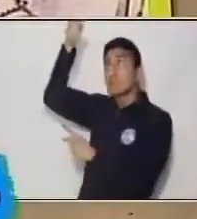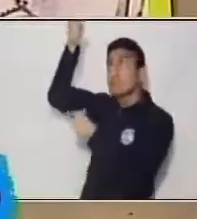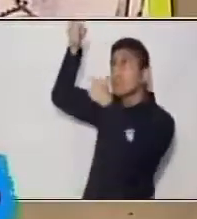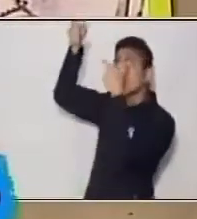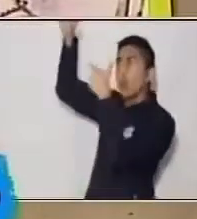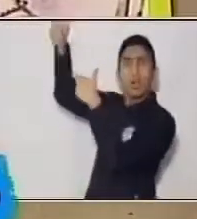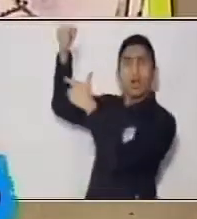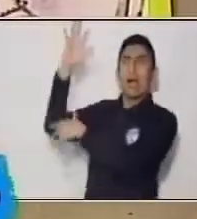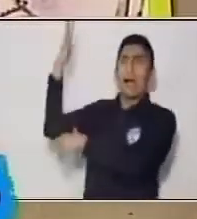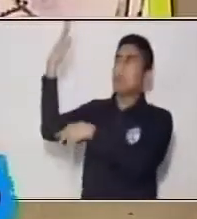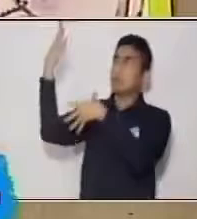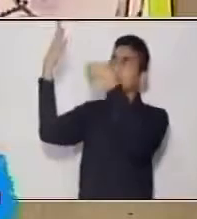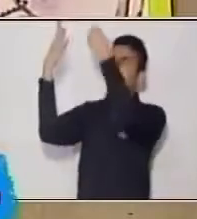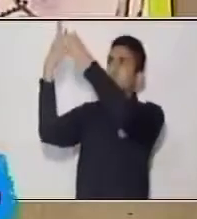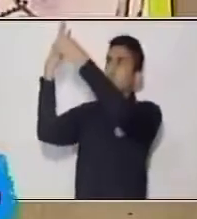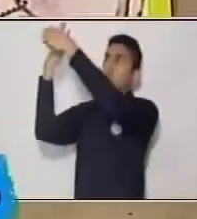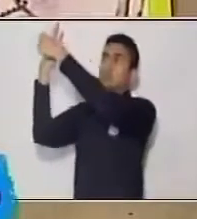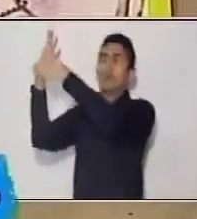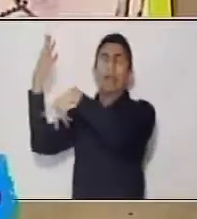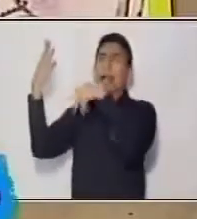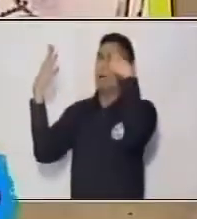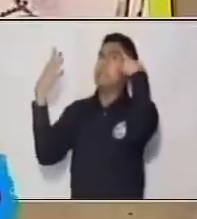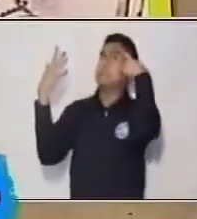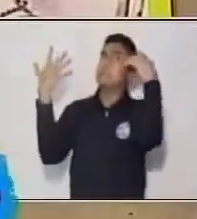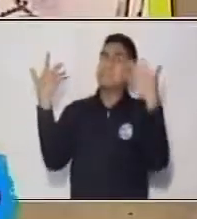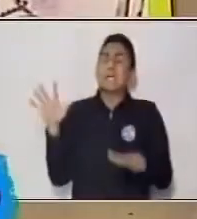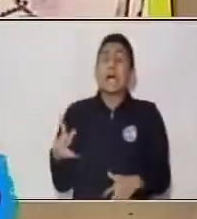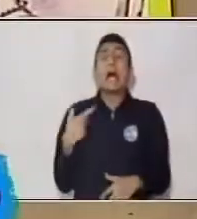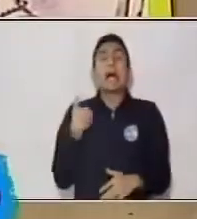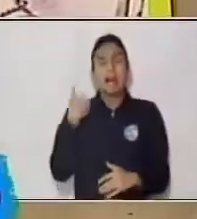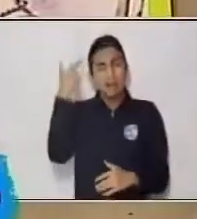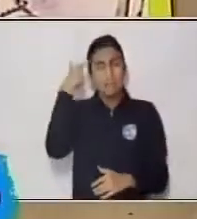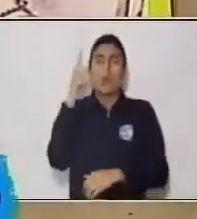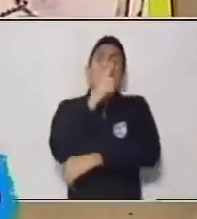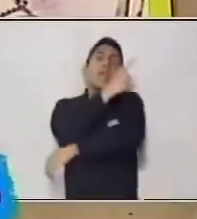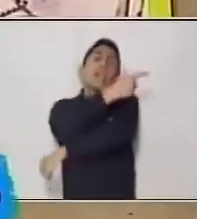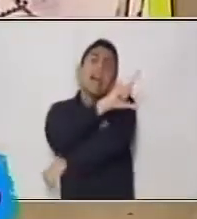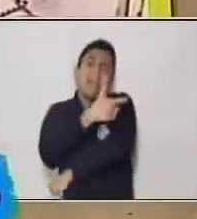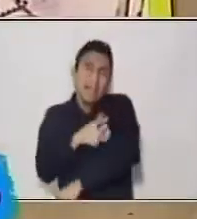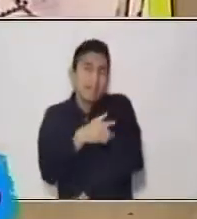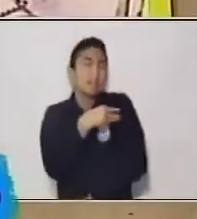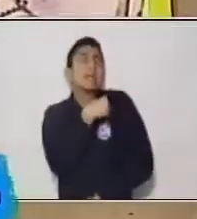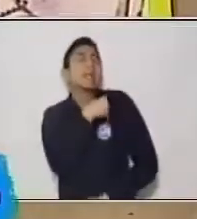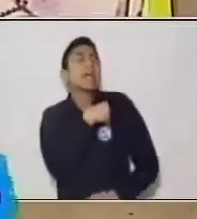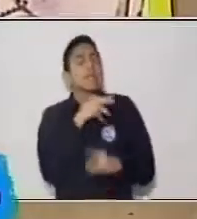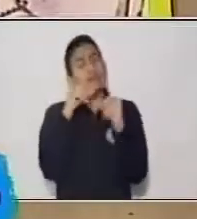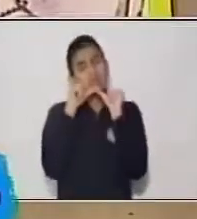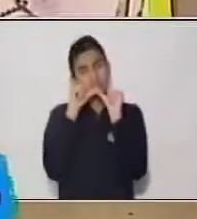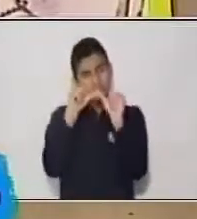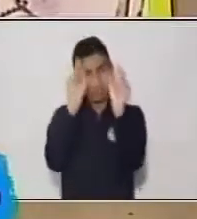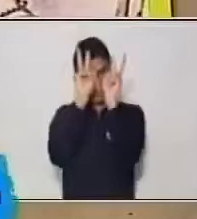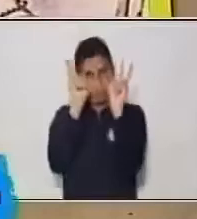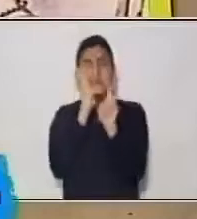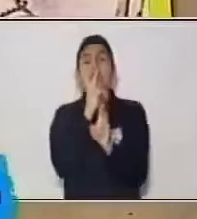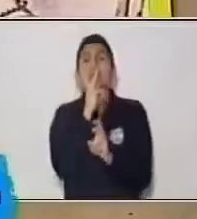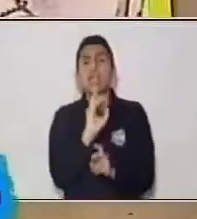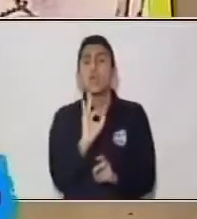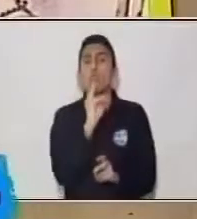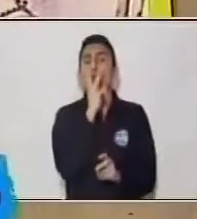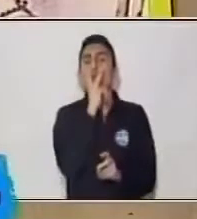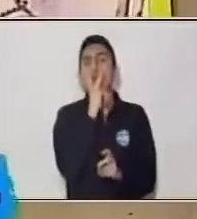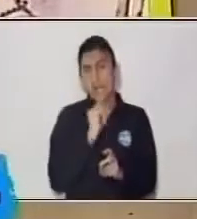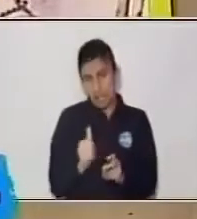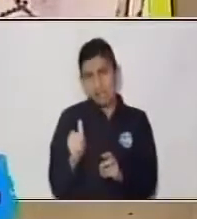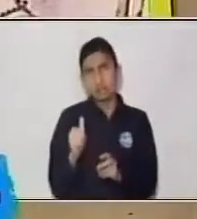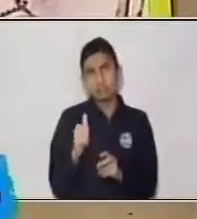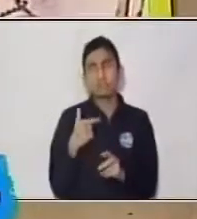desafiando toda la naturaleza en esta leyenda, querían seguir pues teniendo hijos y encontraron